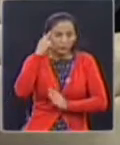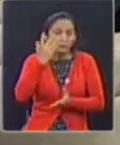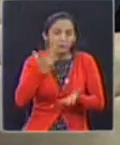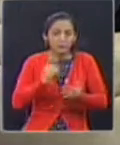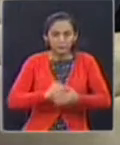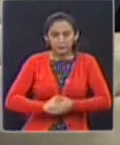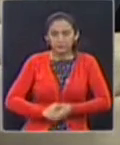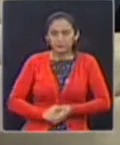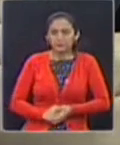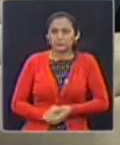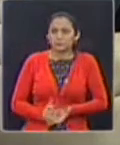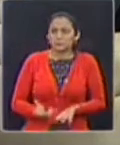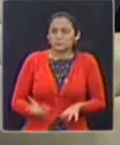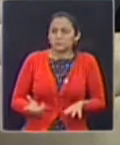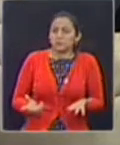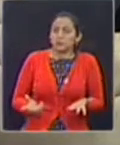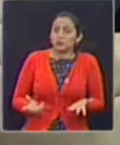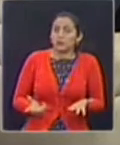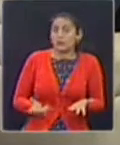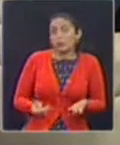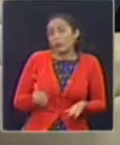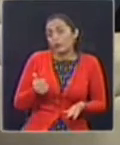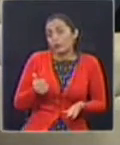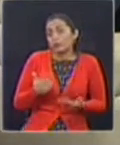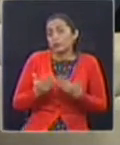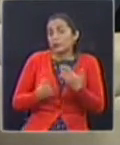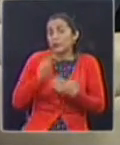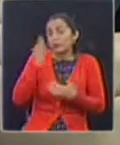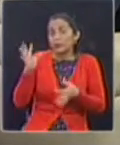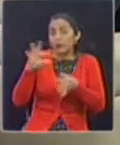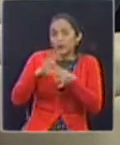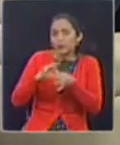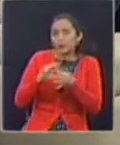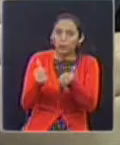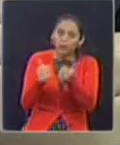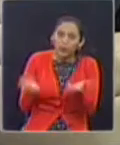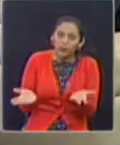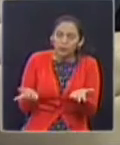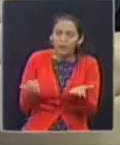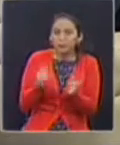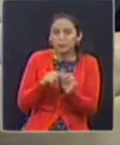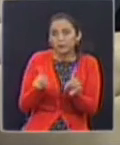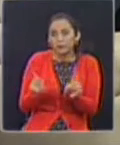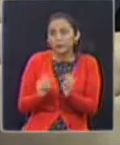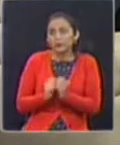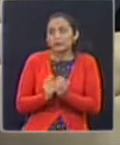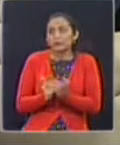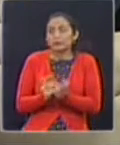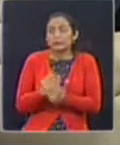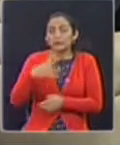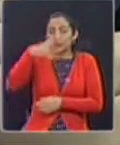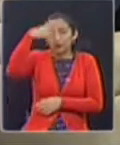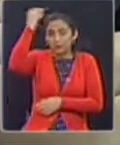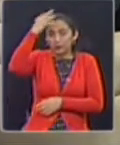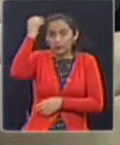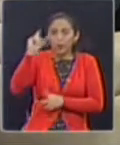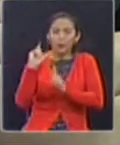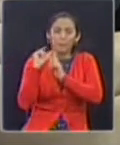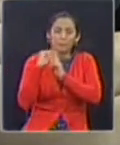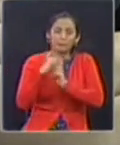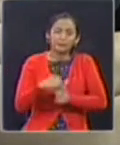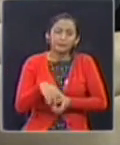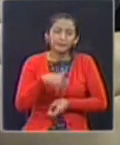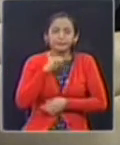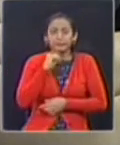han recibido muchas ofensas, que el presidente de la República ha recibido muchas ofensas de su parte, pero yo considero